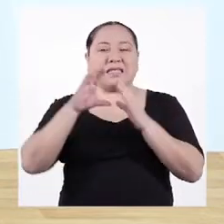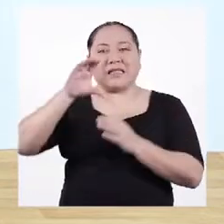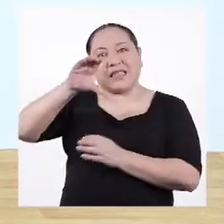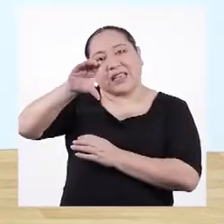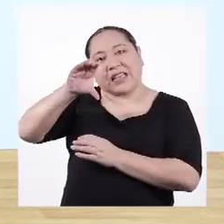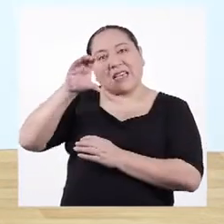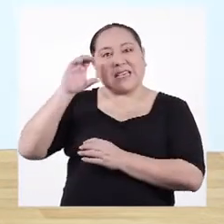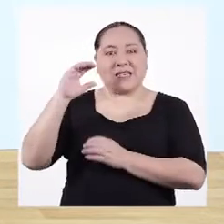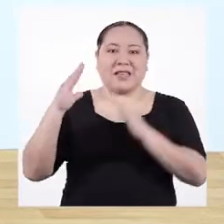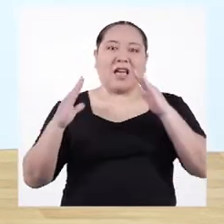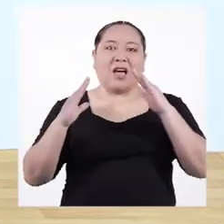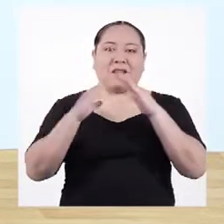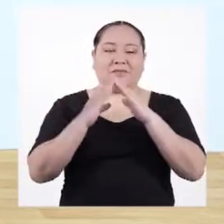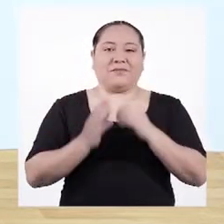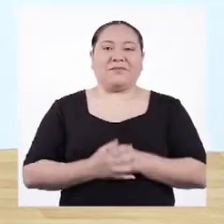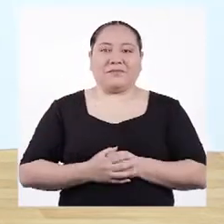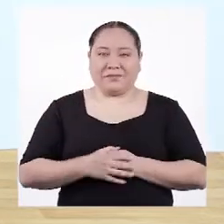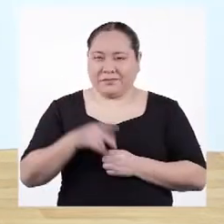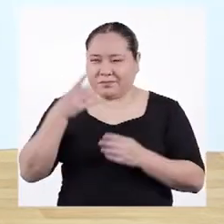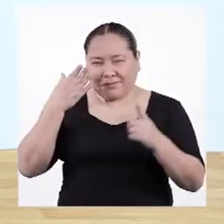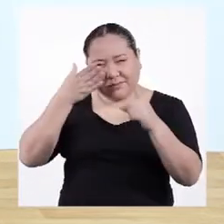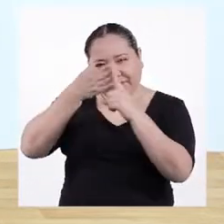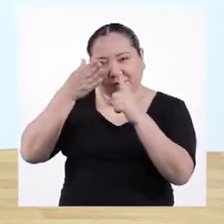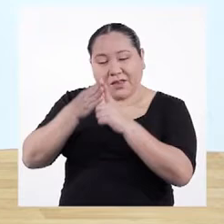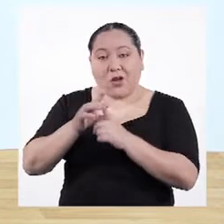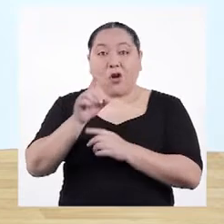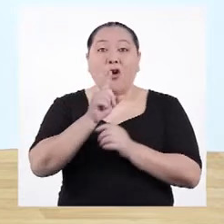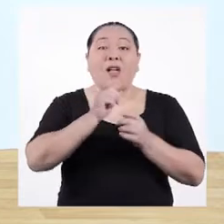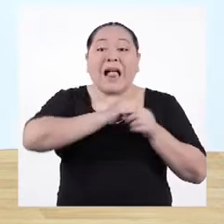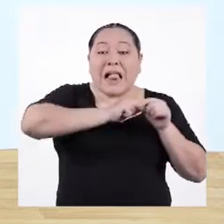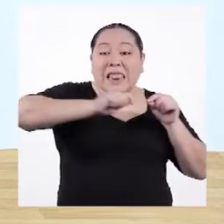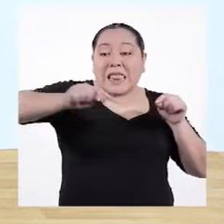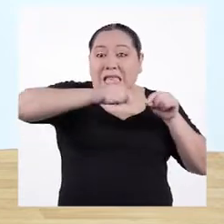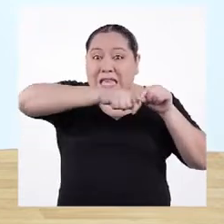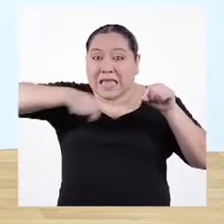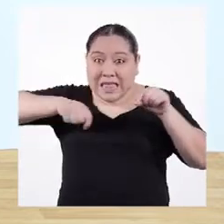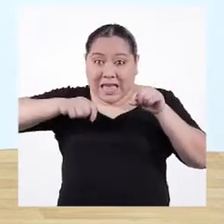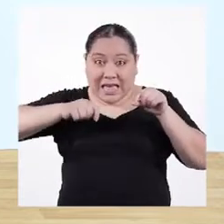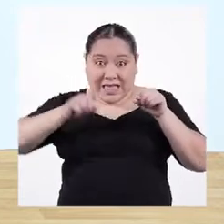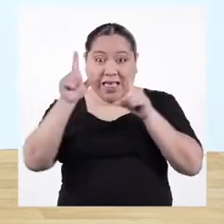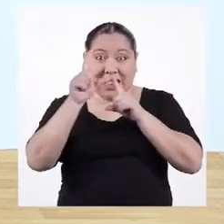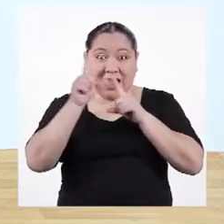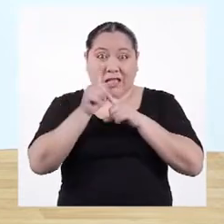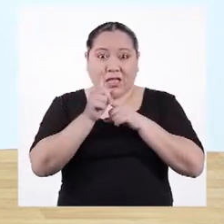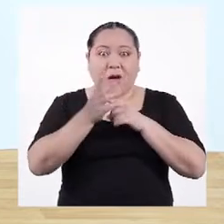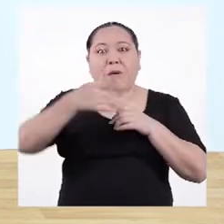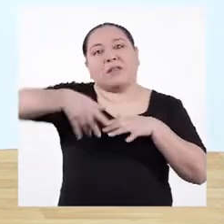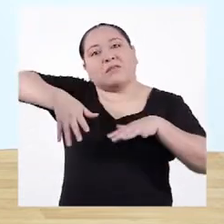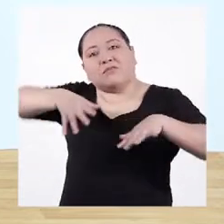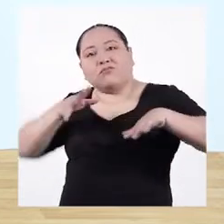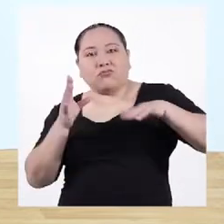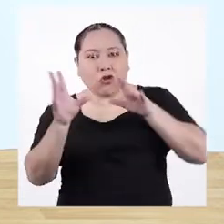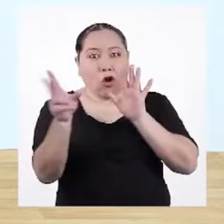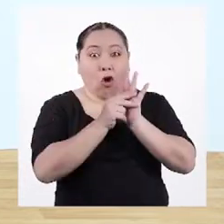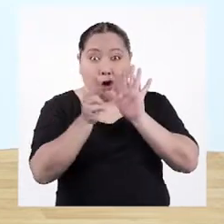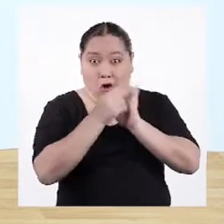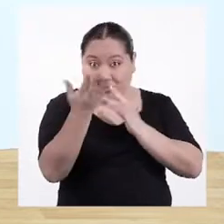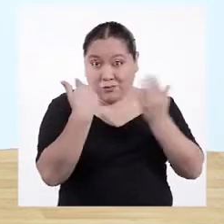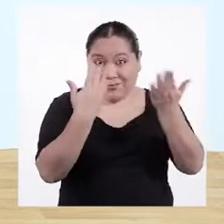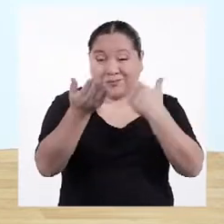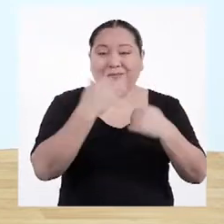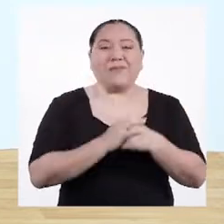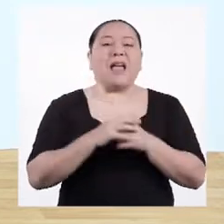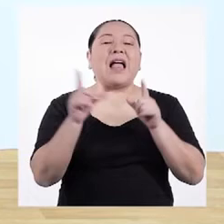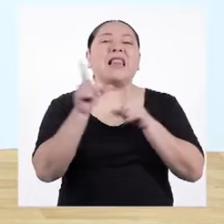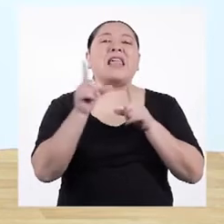Vamos a añadir un reto para este ejercicio. En cada línea de la letra que trazamos, vamos a realizar los movimientos que yo haga. Síganme. Para